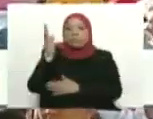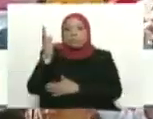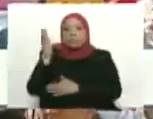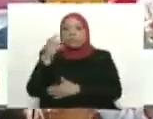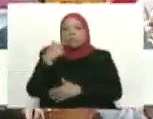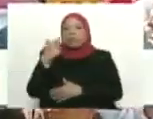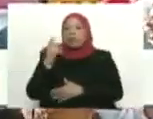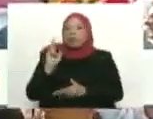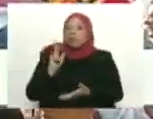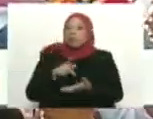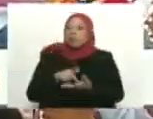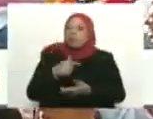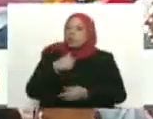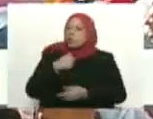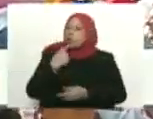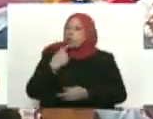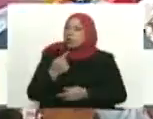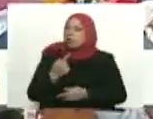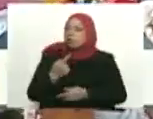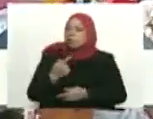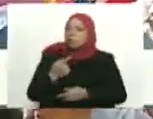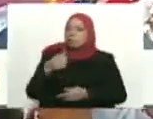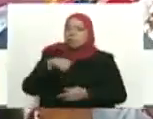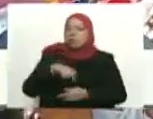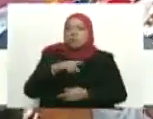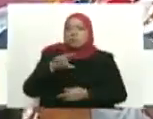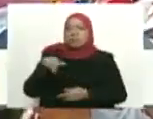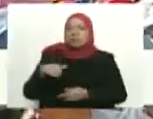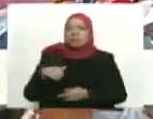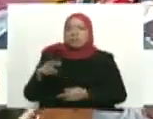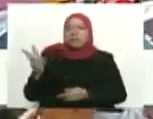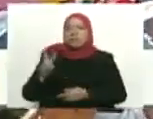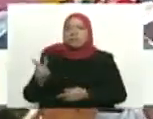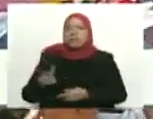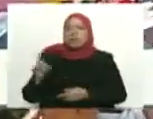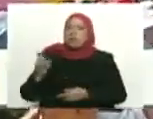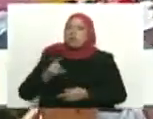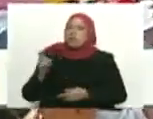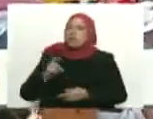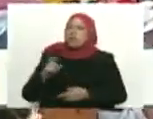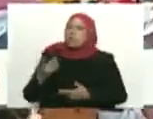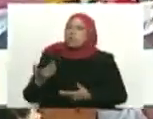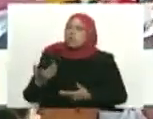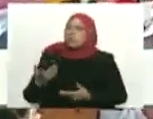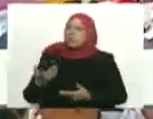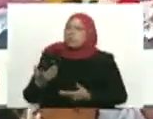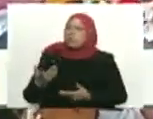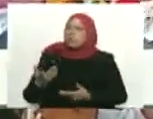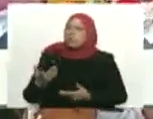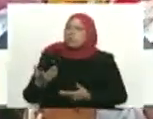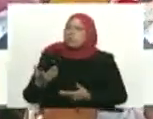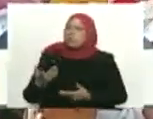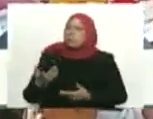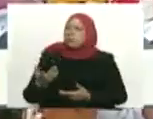les se presentan y dicen, estoy aquí porque ustedes me necesitan. Así son